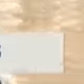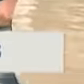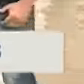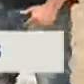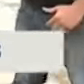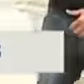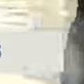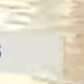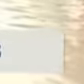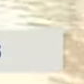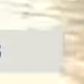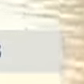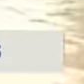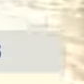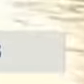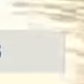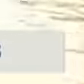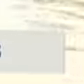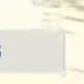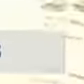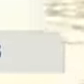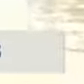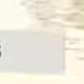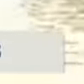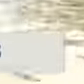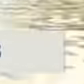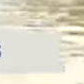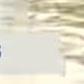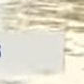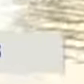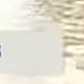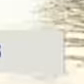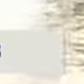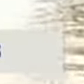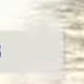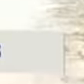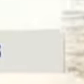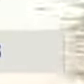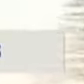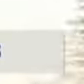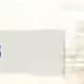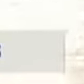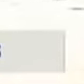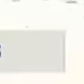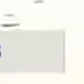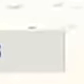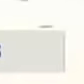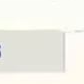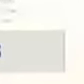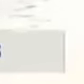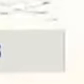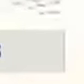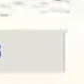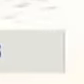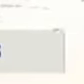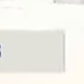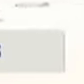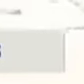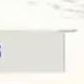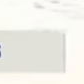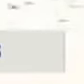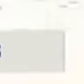unos minutos, hace algunos minutos ya comenzó a salir el agua de este dique, pasó el nivel del río Piura que ha